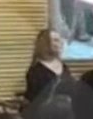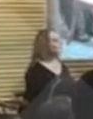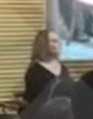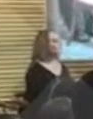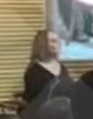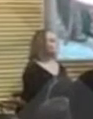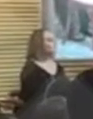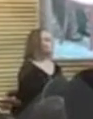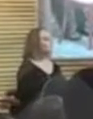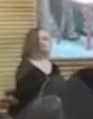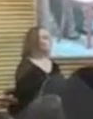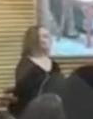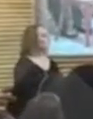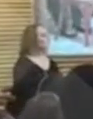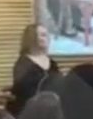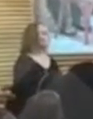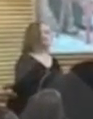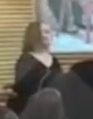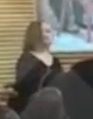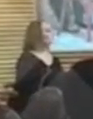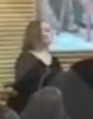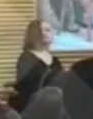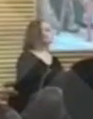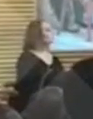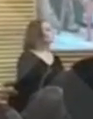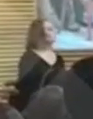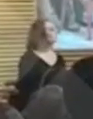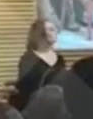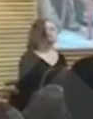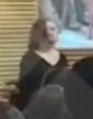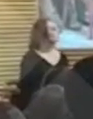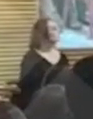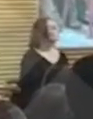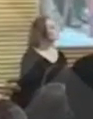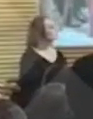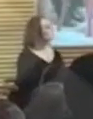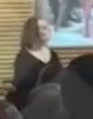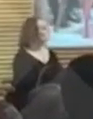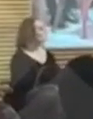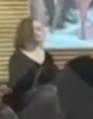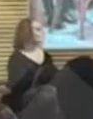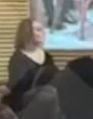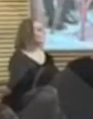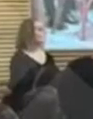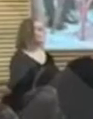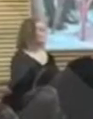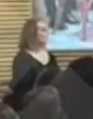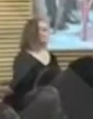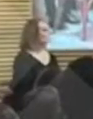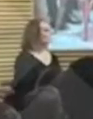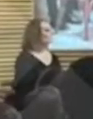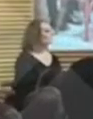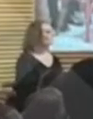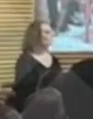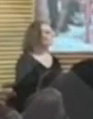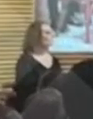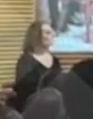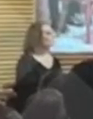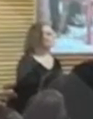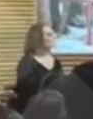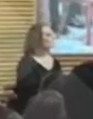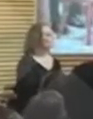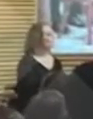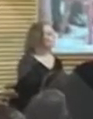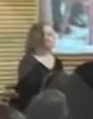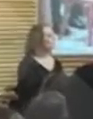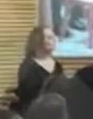de cara a mi familia, a mis hijos, porque siempre he tratado que se sientan orgullosos del trabajo de su